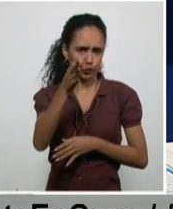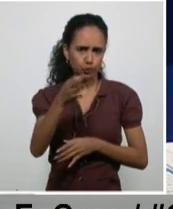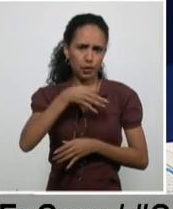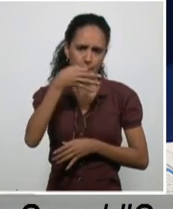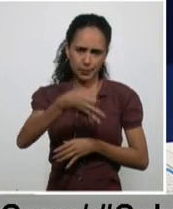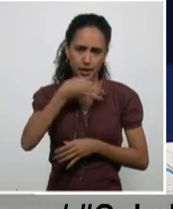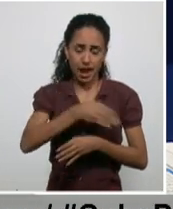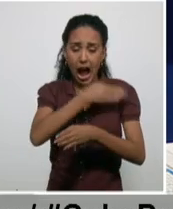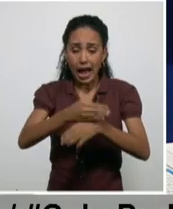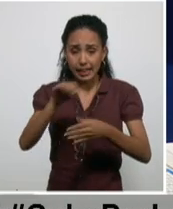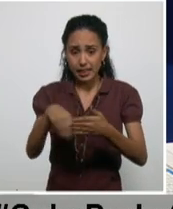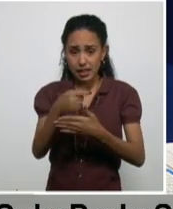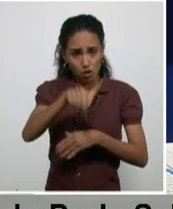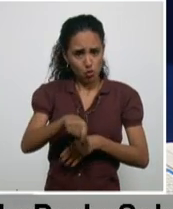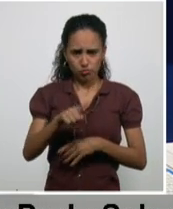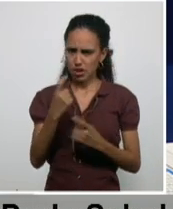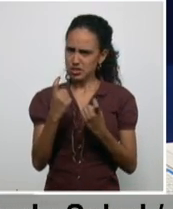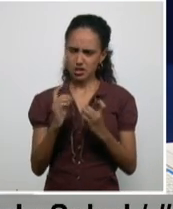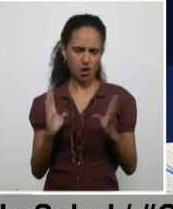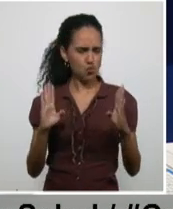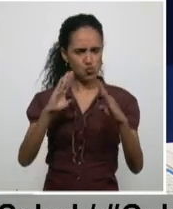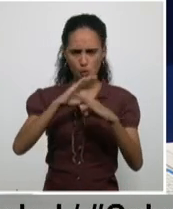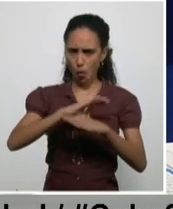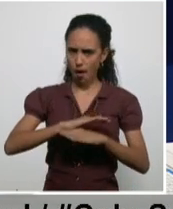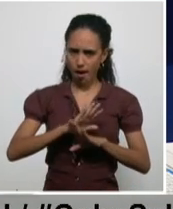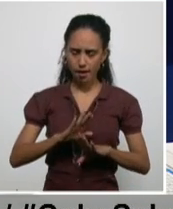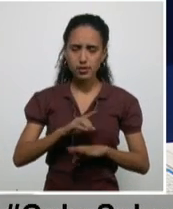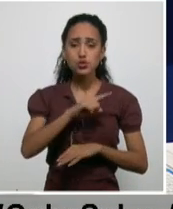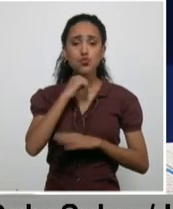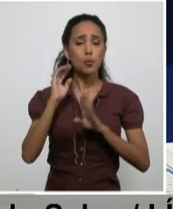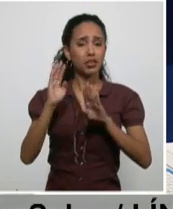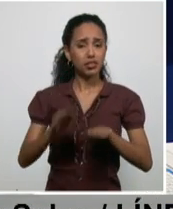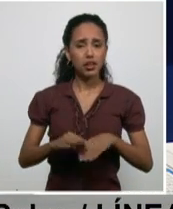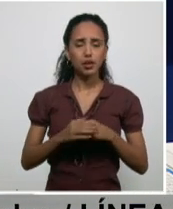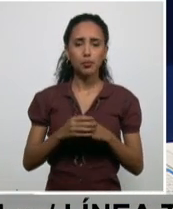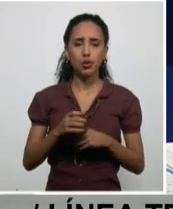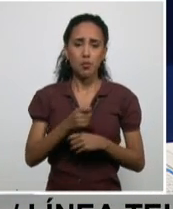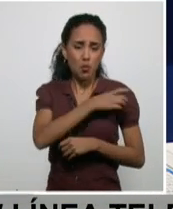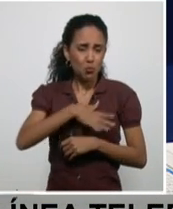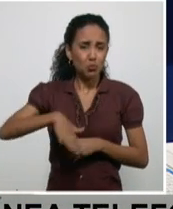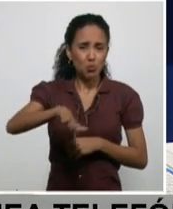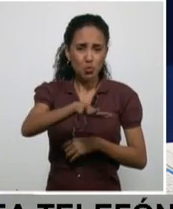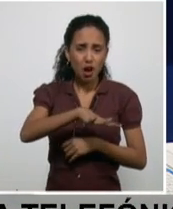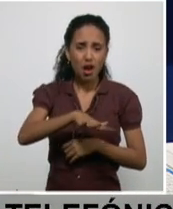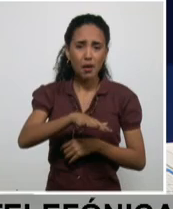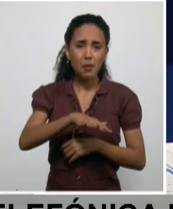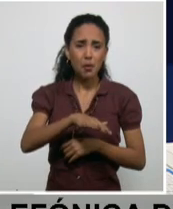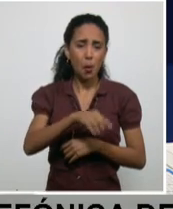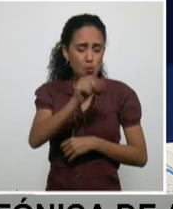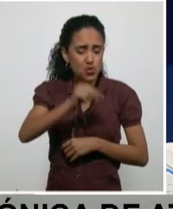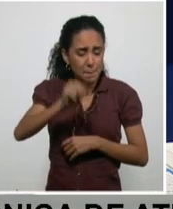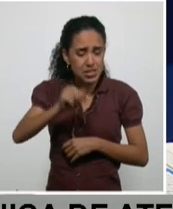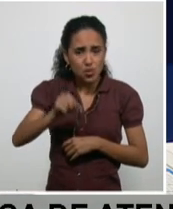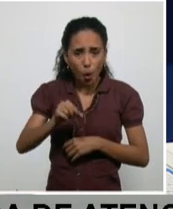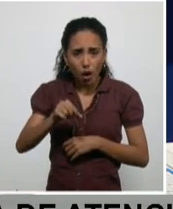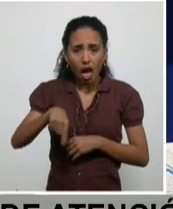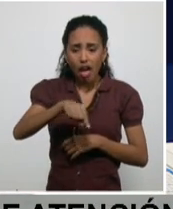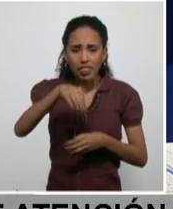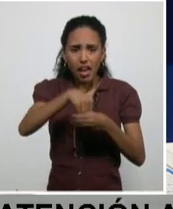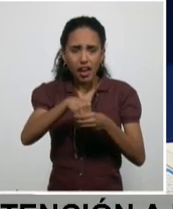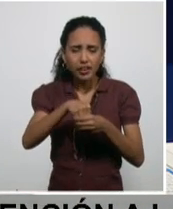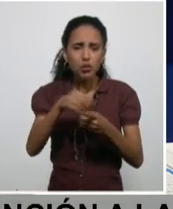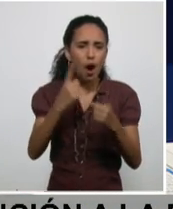hasta el día de hoy no ha sido necesario. Se suspendieron las actividades públicas que condicionen la concentración de personas y, como